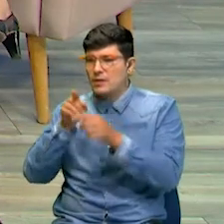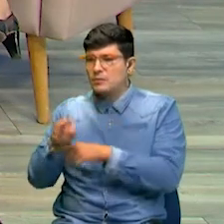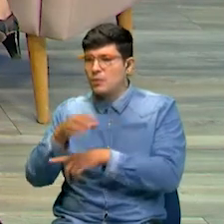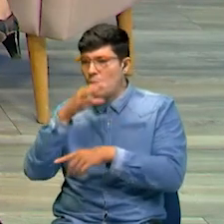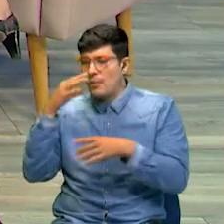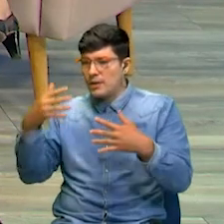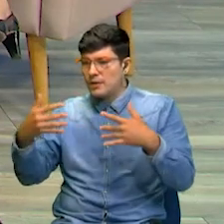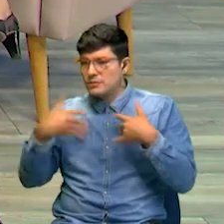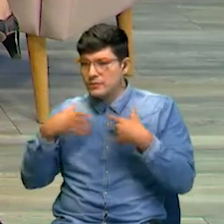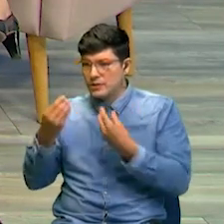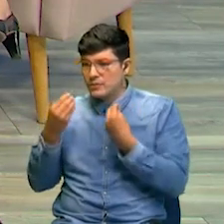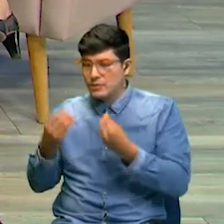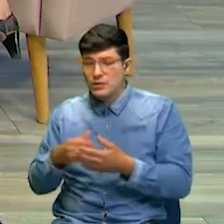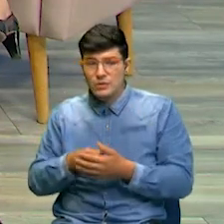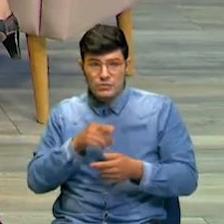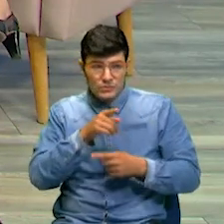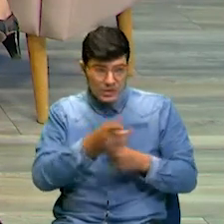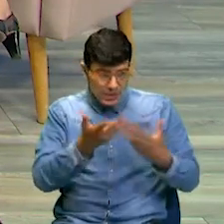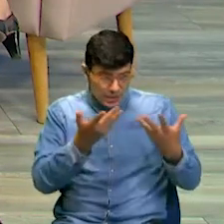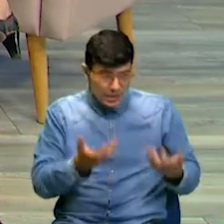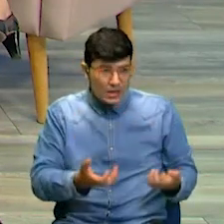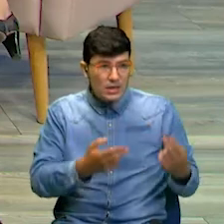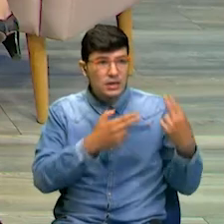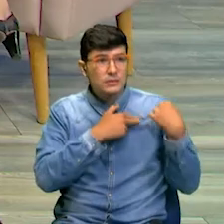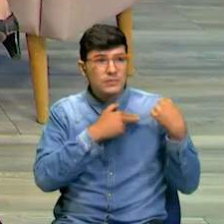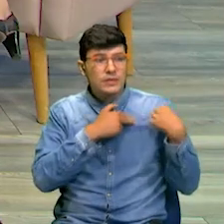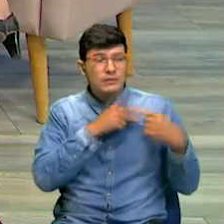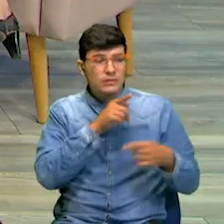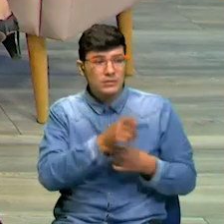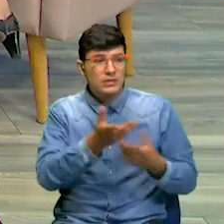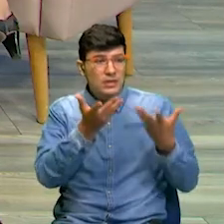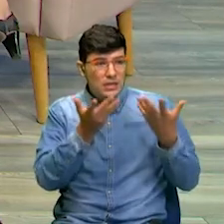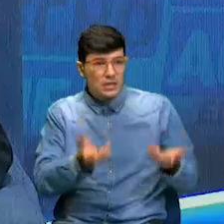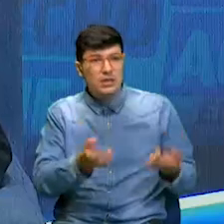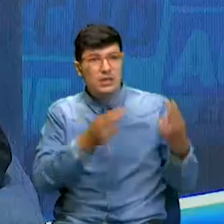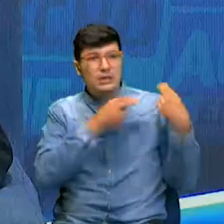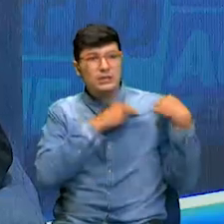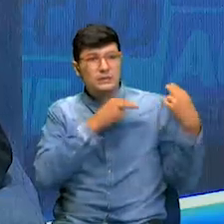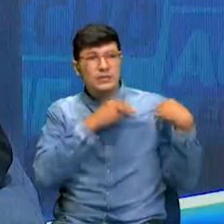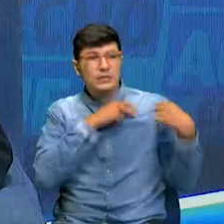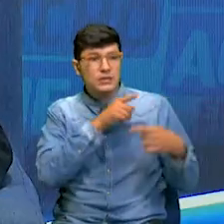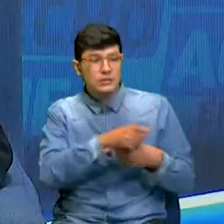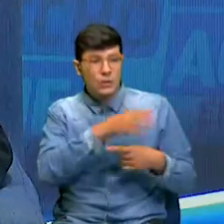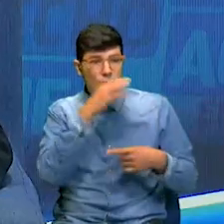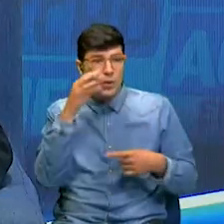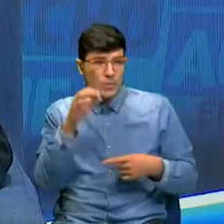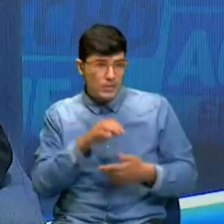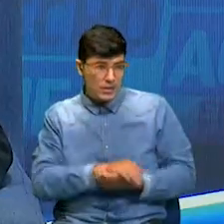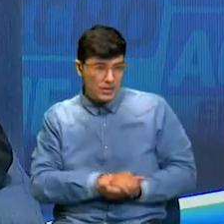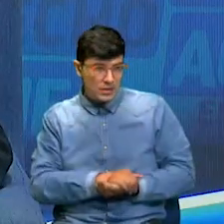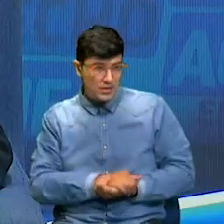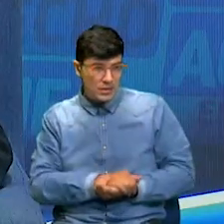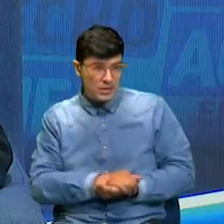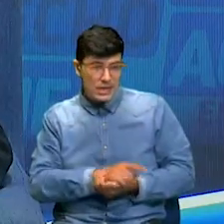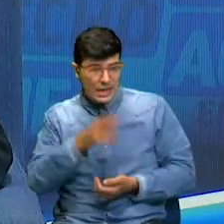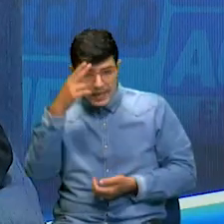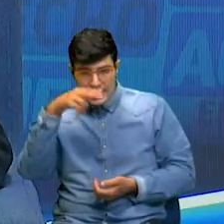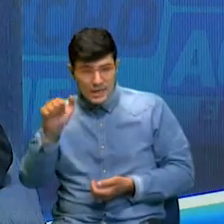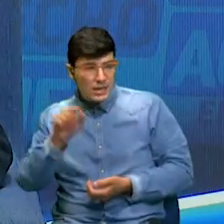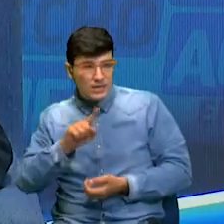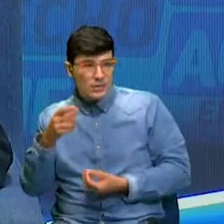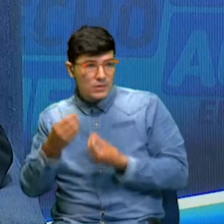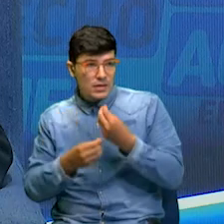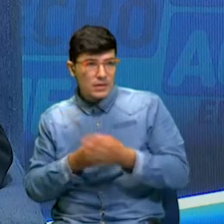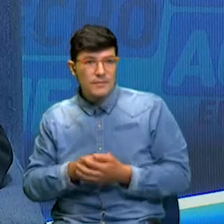mucho. O sea, usted se quiere encargar del señor, cosa que no está haciendo la hija.